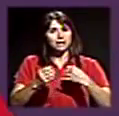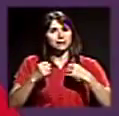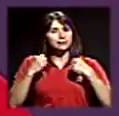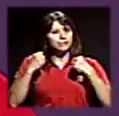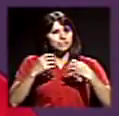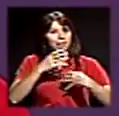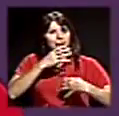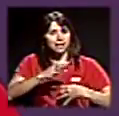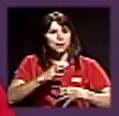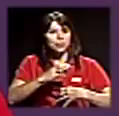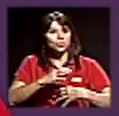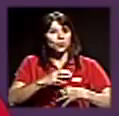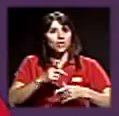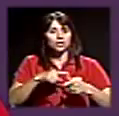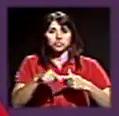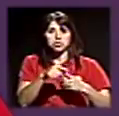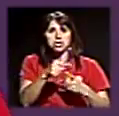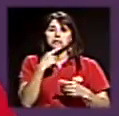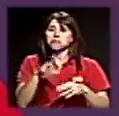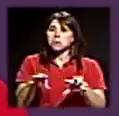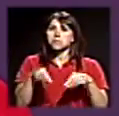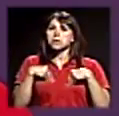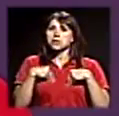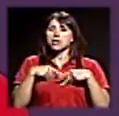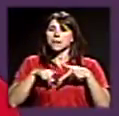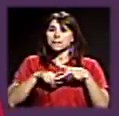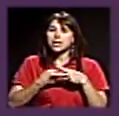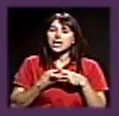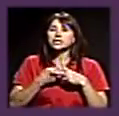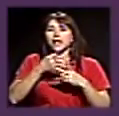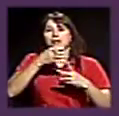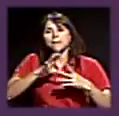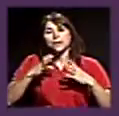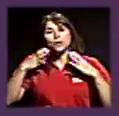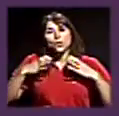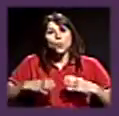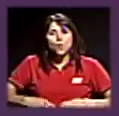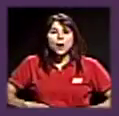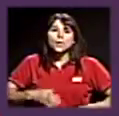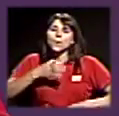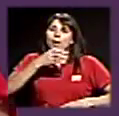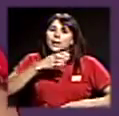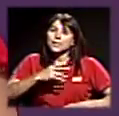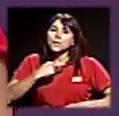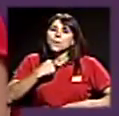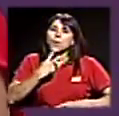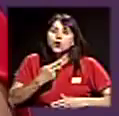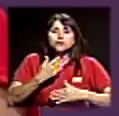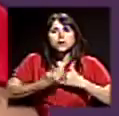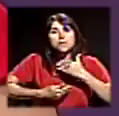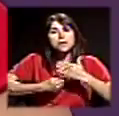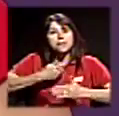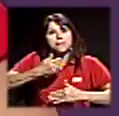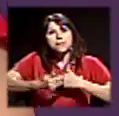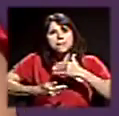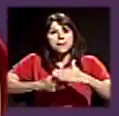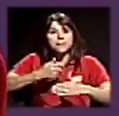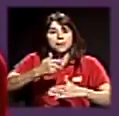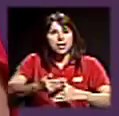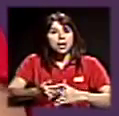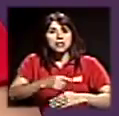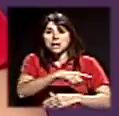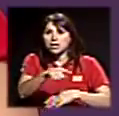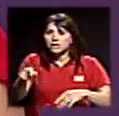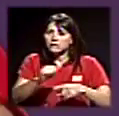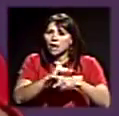ella dice, ok, yo empiezo. Y empiezan calentamiento de cuerpo, calentamiento de voz, de lo otro, y están totalmente